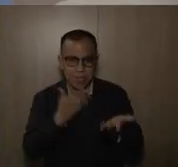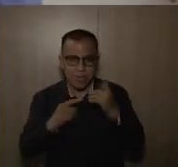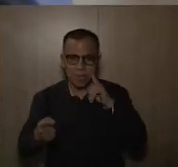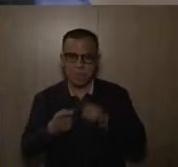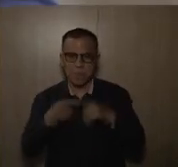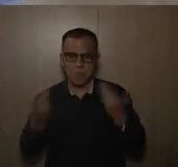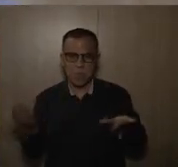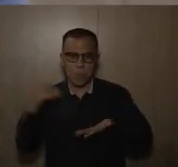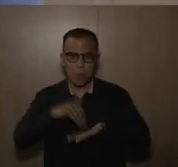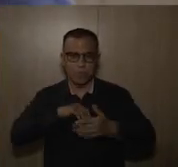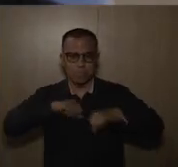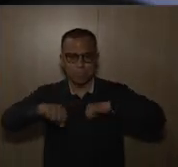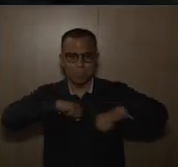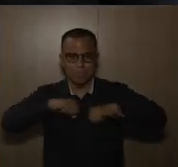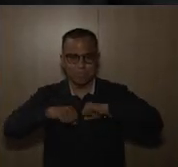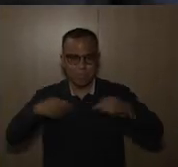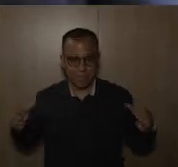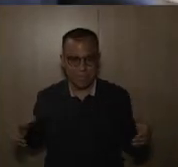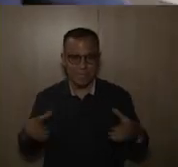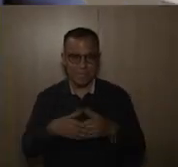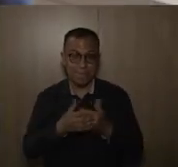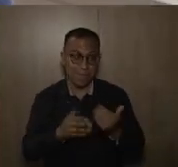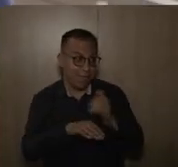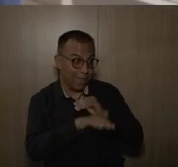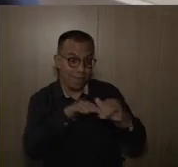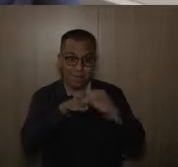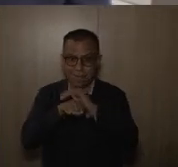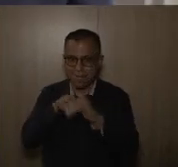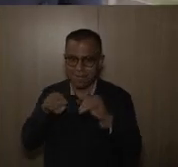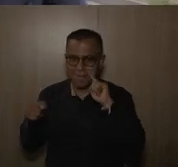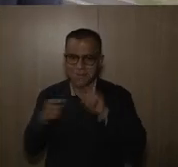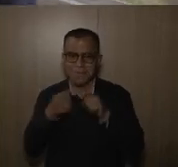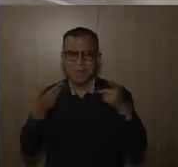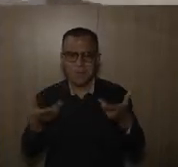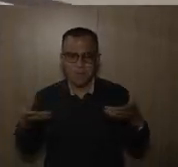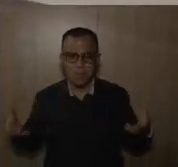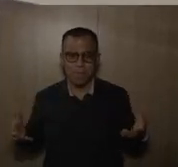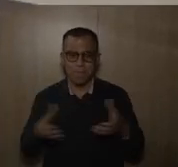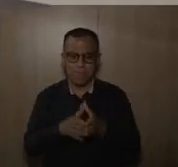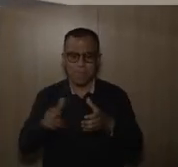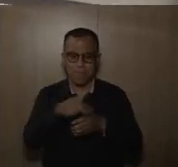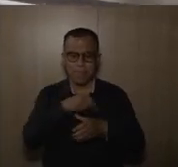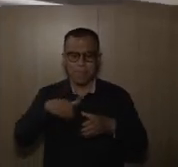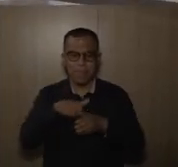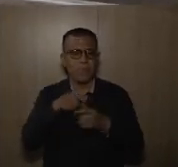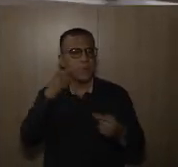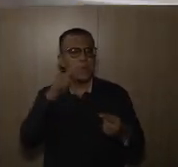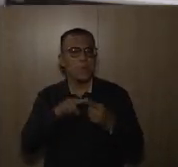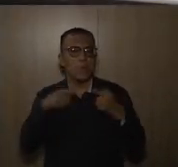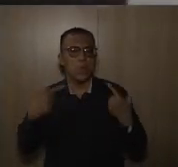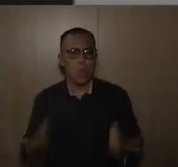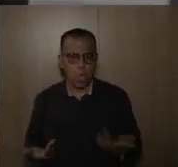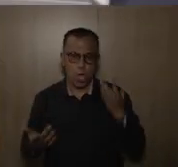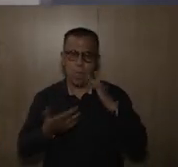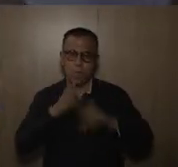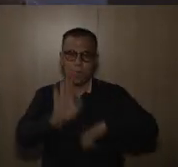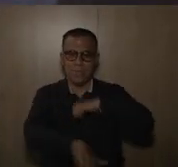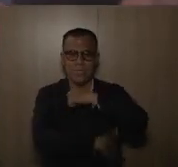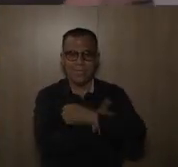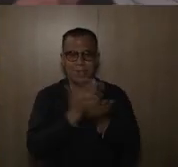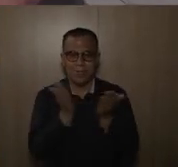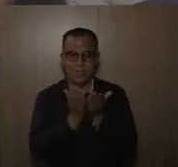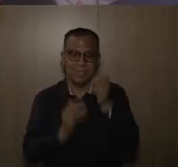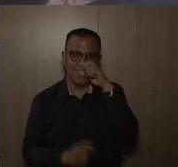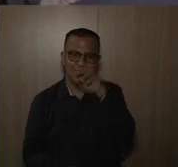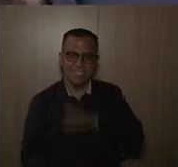regreso con ustedes. Susana también está invitada y Luis para que vengan con nosotros, porque aquí vamos a continuar en el Ministerio de Educación Nacional conversando